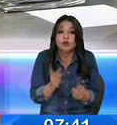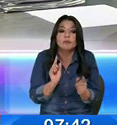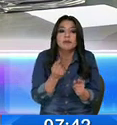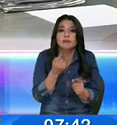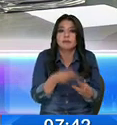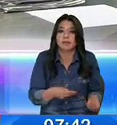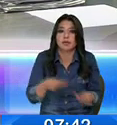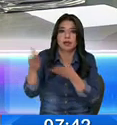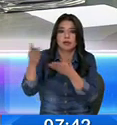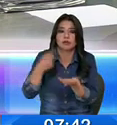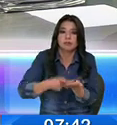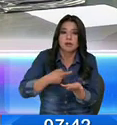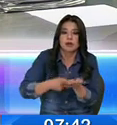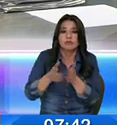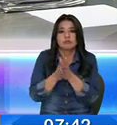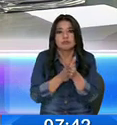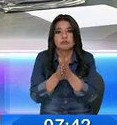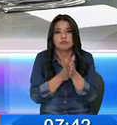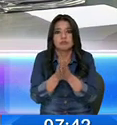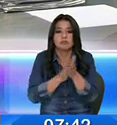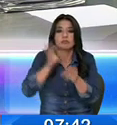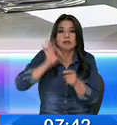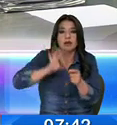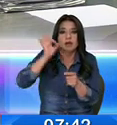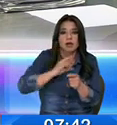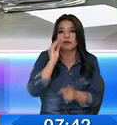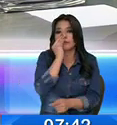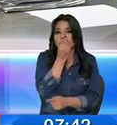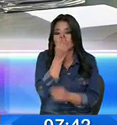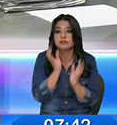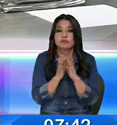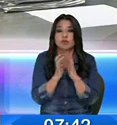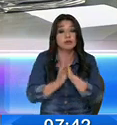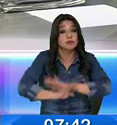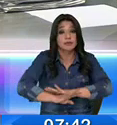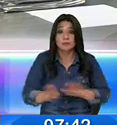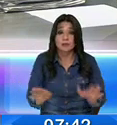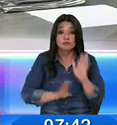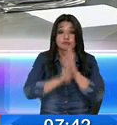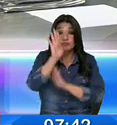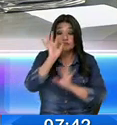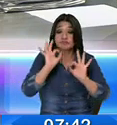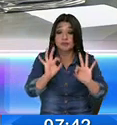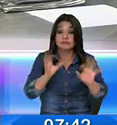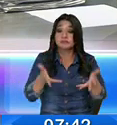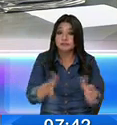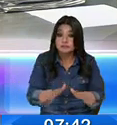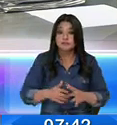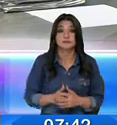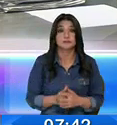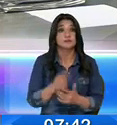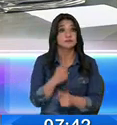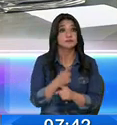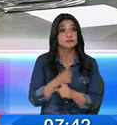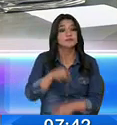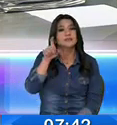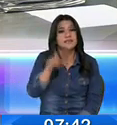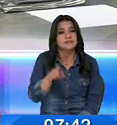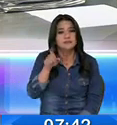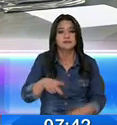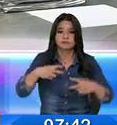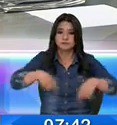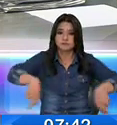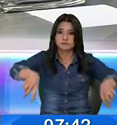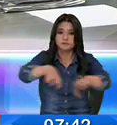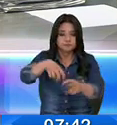camarón cacao banano flores brócoli y de ahí no ha crecido entonces es necesario sentarse